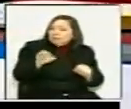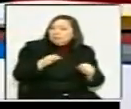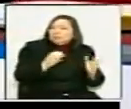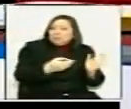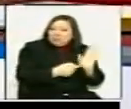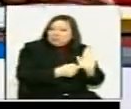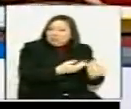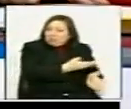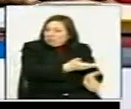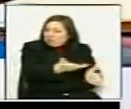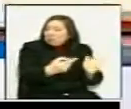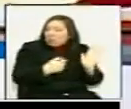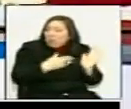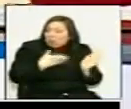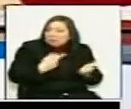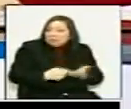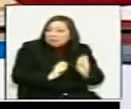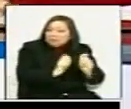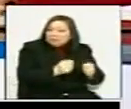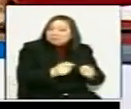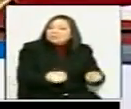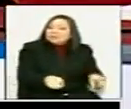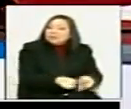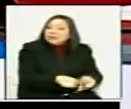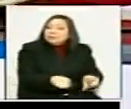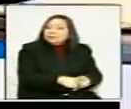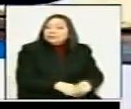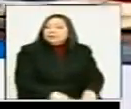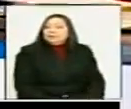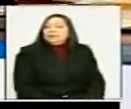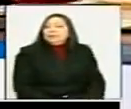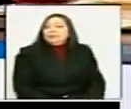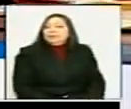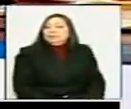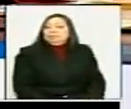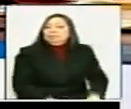disposición de ustedes. También se ha tratado de hacer